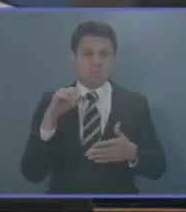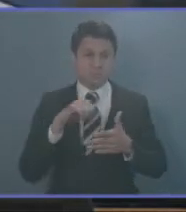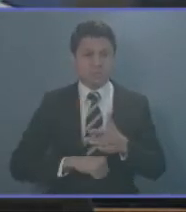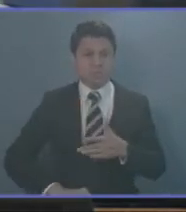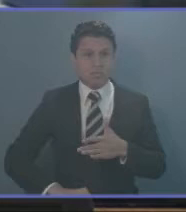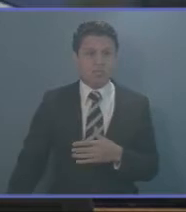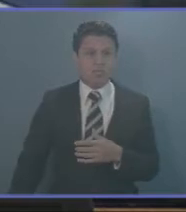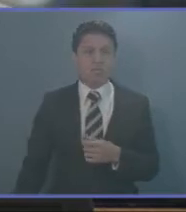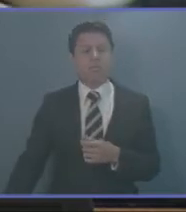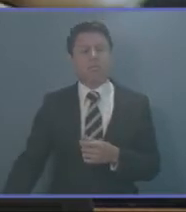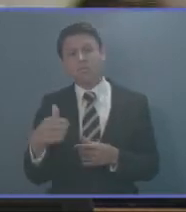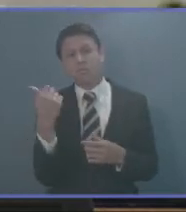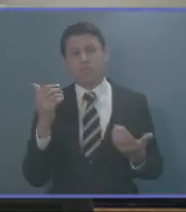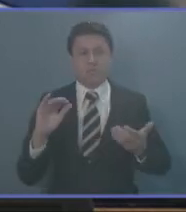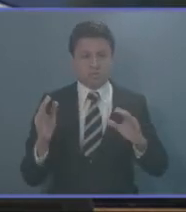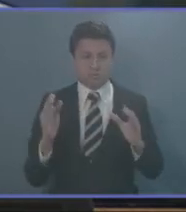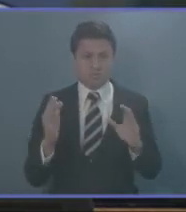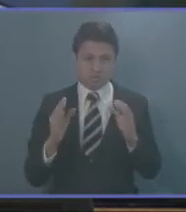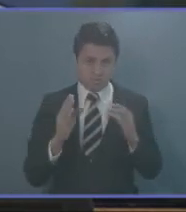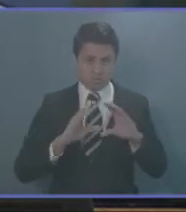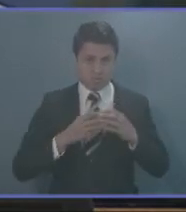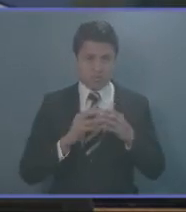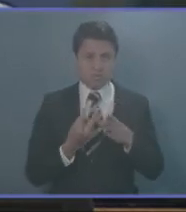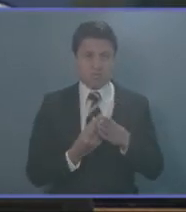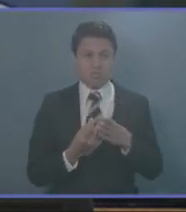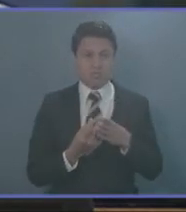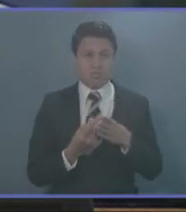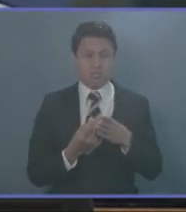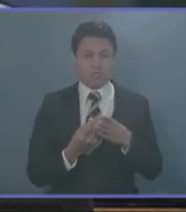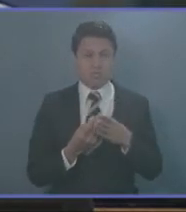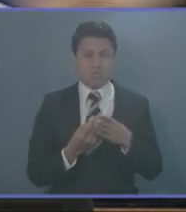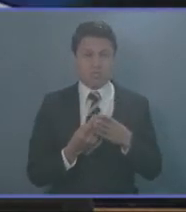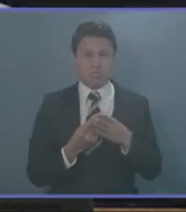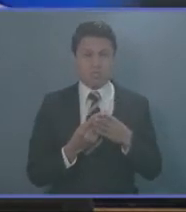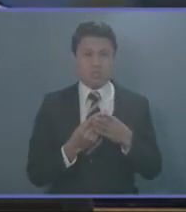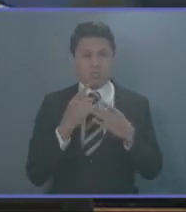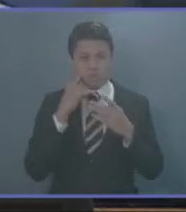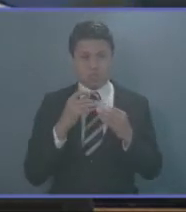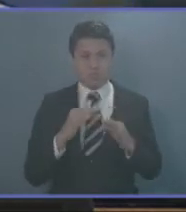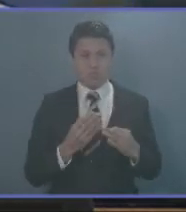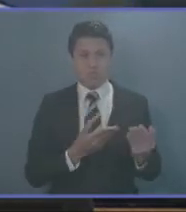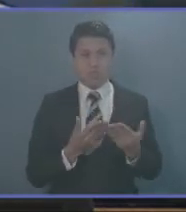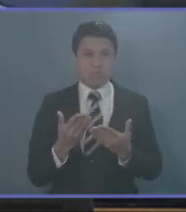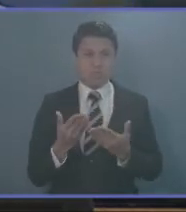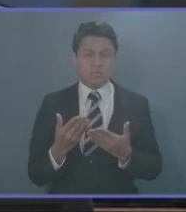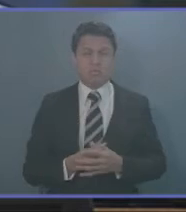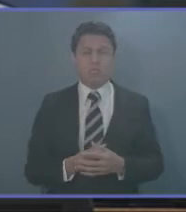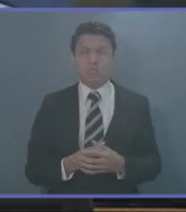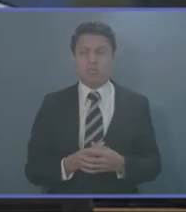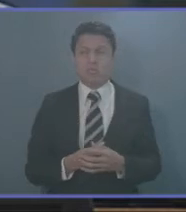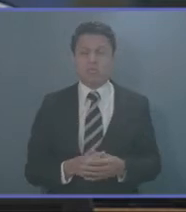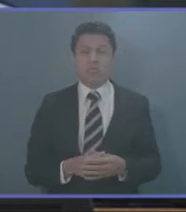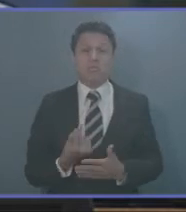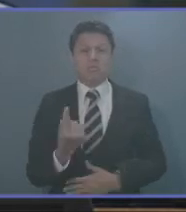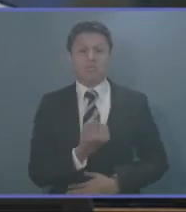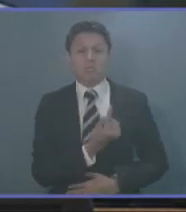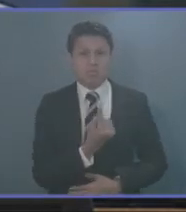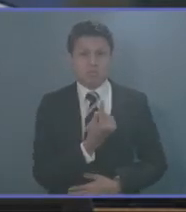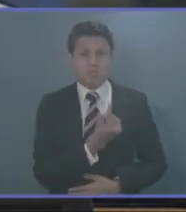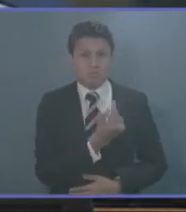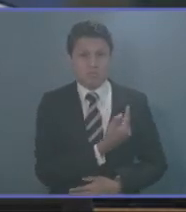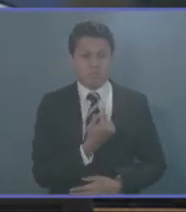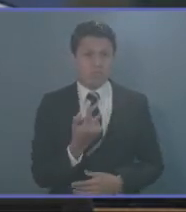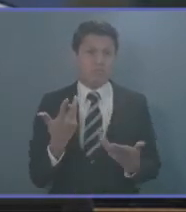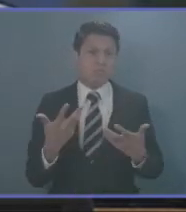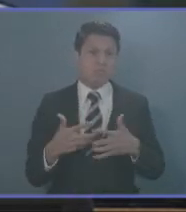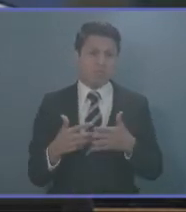por negocios en otro sector no específico. A. Arrendamiento de bienes. Artículo 18. A las personas naturales o jurídicas